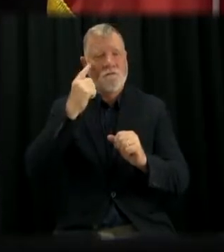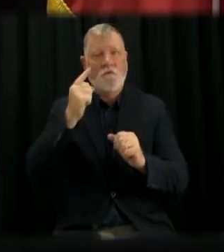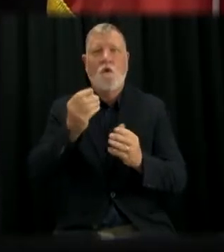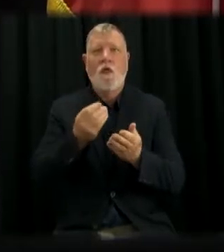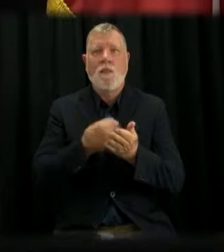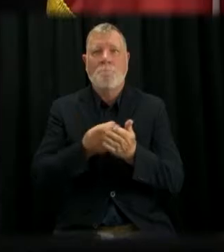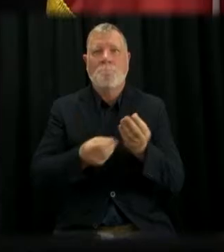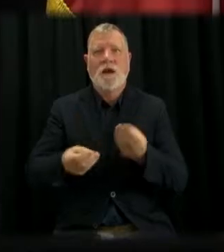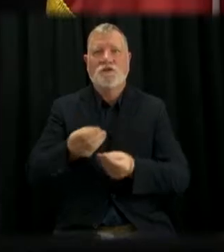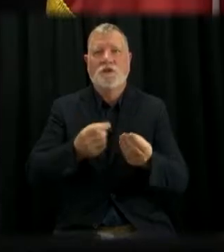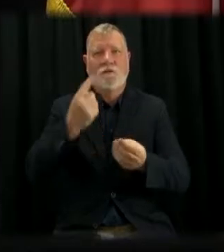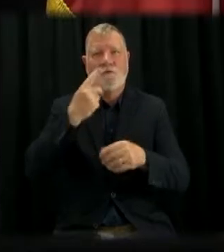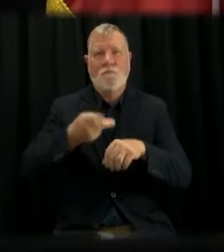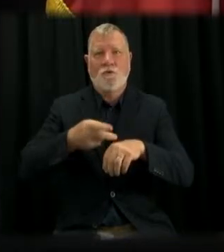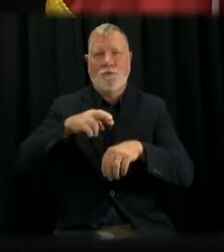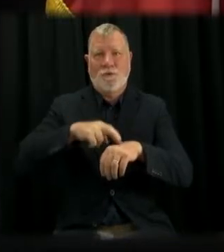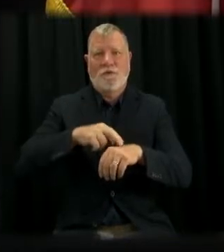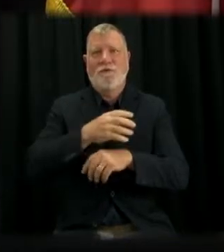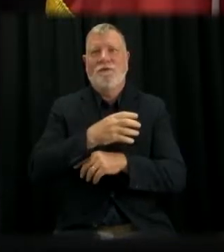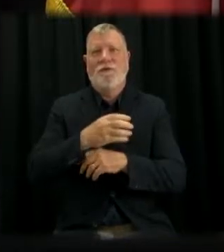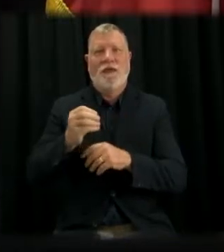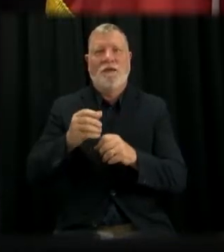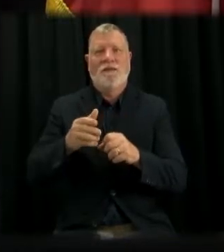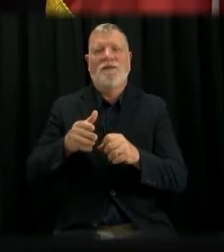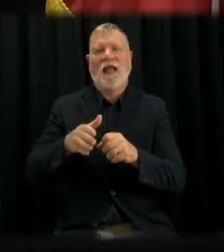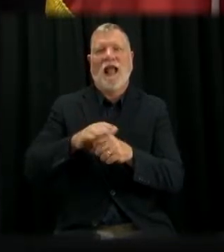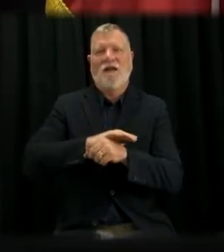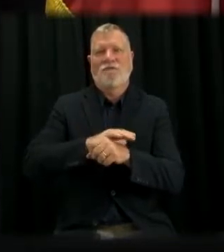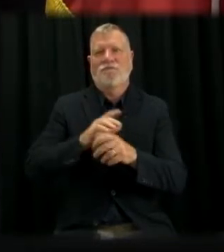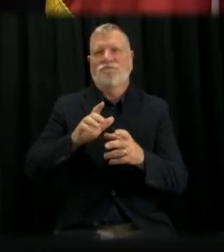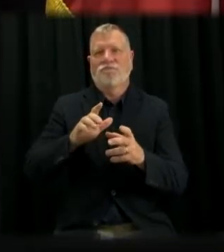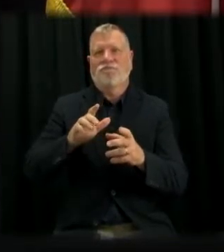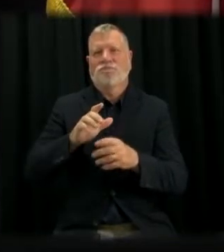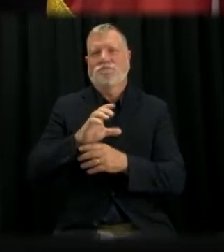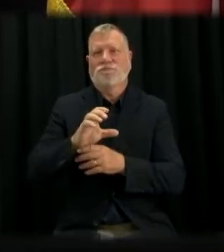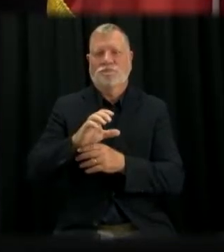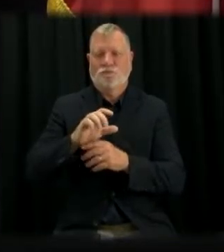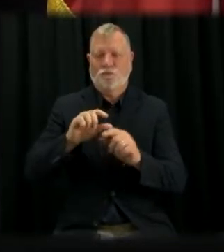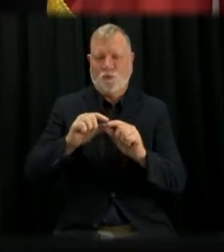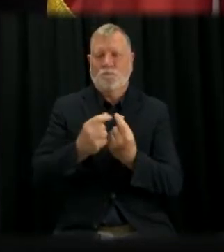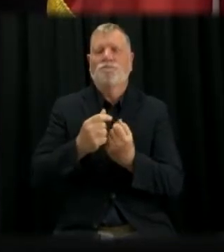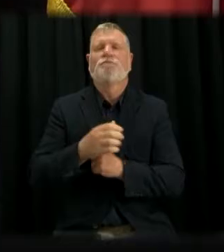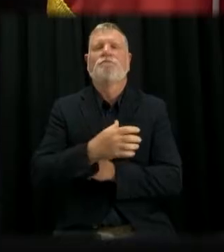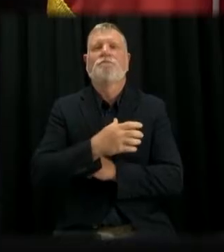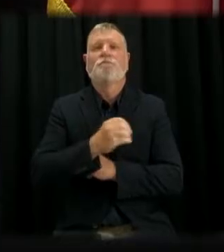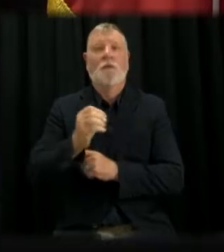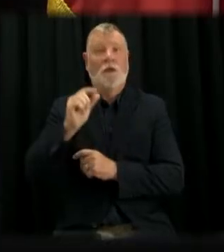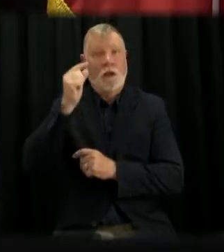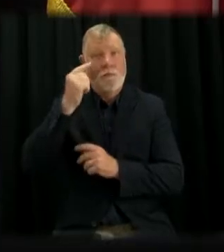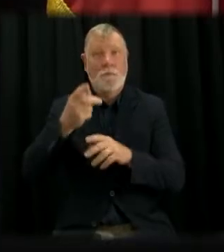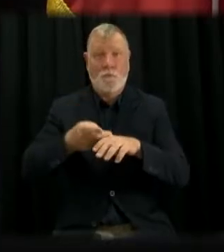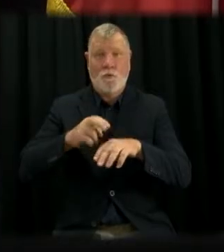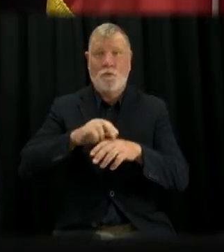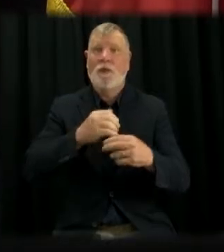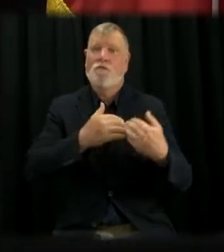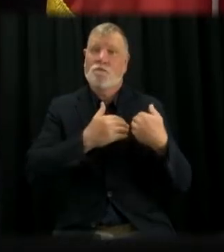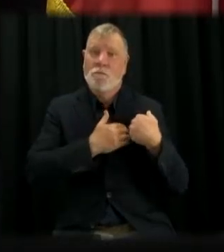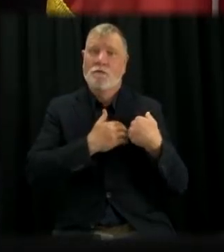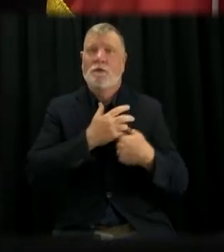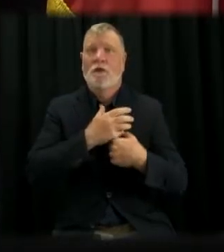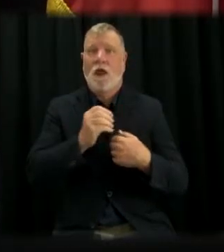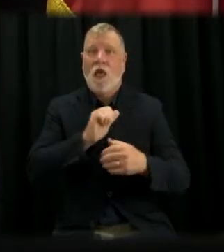presupuestos del ELA y sus agencias y corporaciones. Es decir, el gobierno de Puerto Rico tiene la autoridad y la